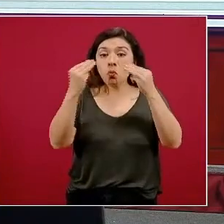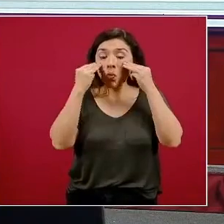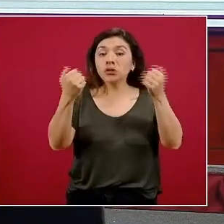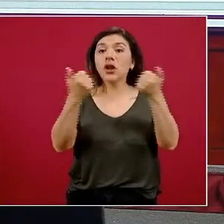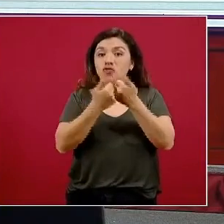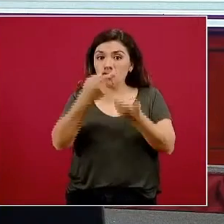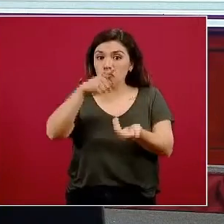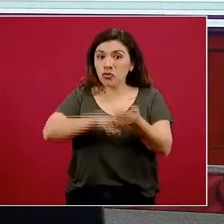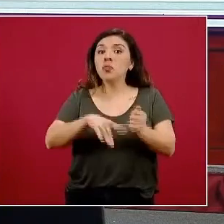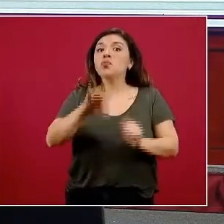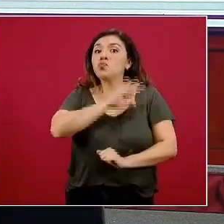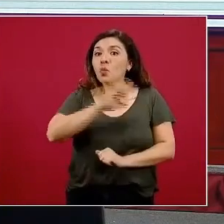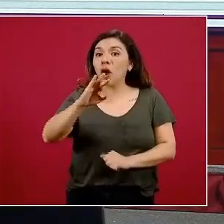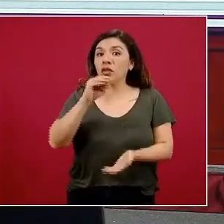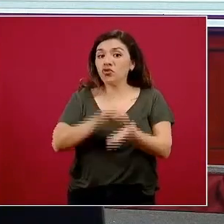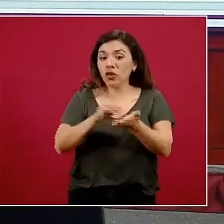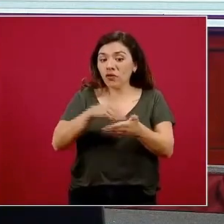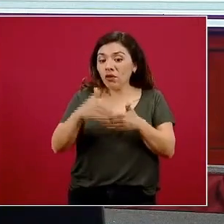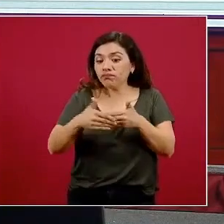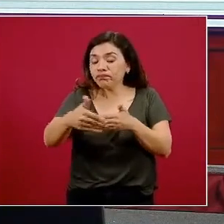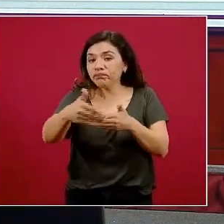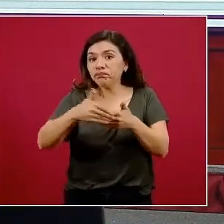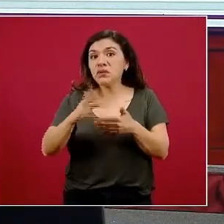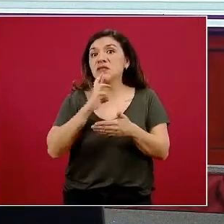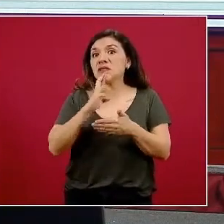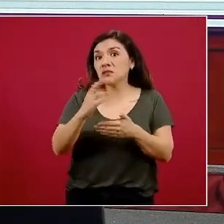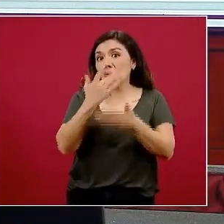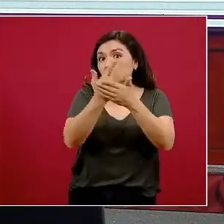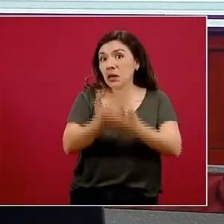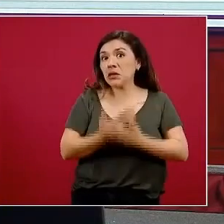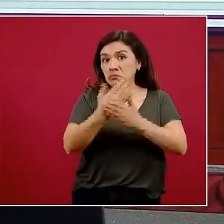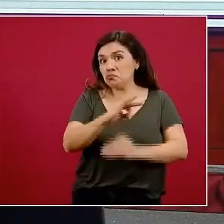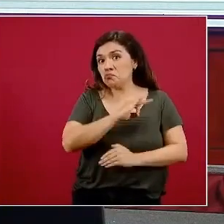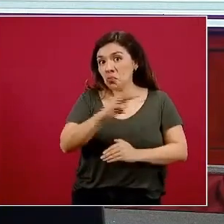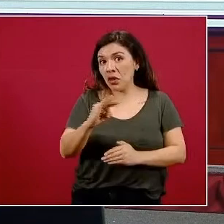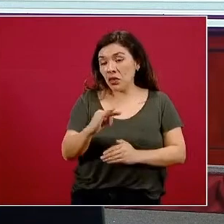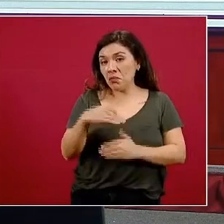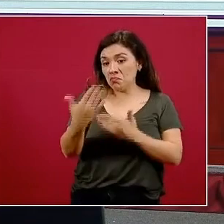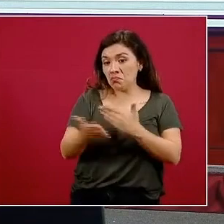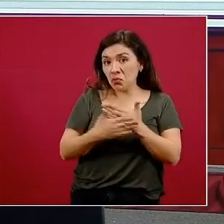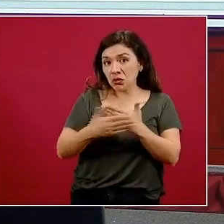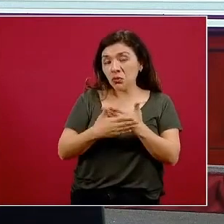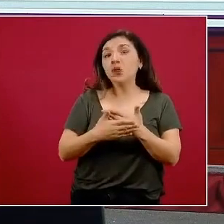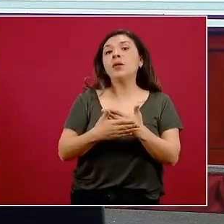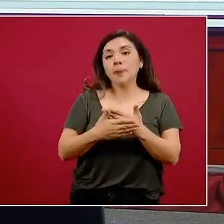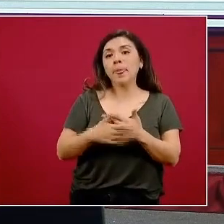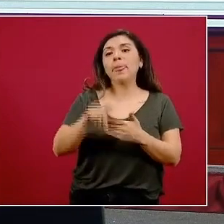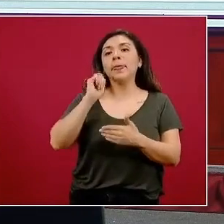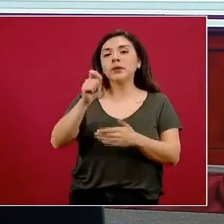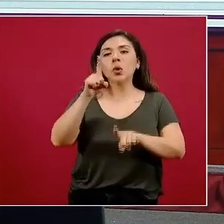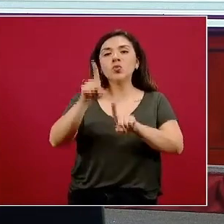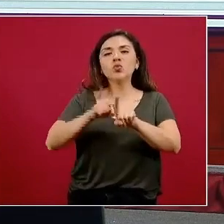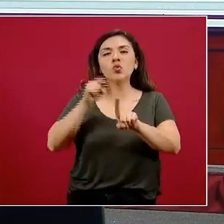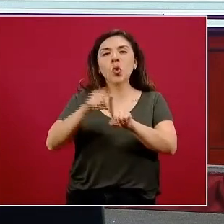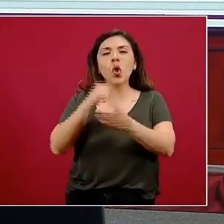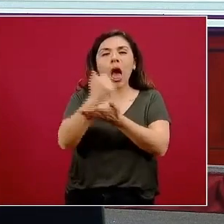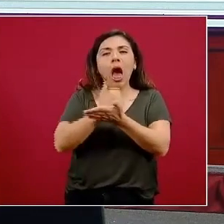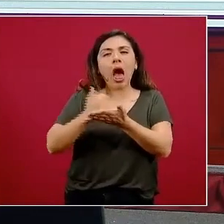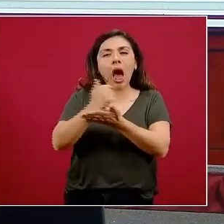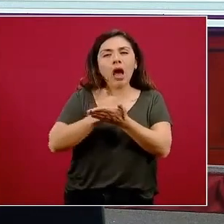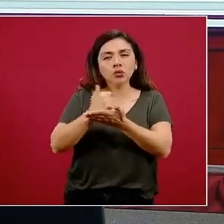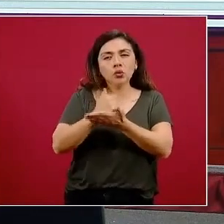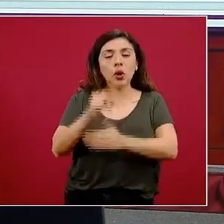sí estamos todavía esperando un resultado, o sea, tienen la posibilidad de esperar un resultado, que están en el color